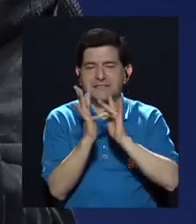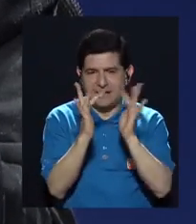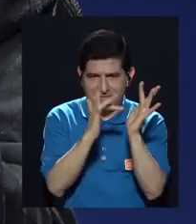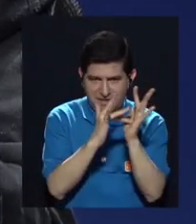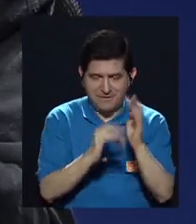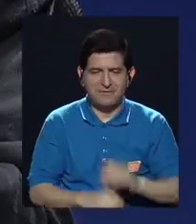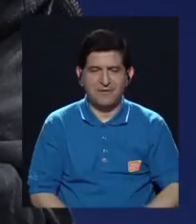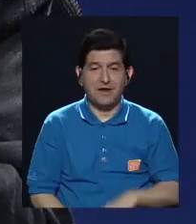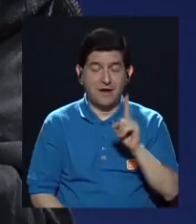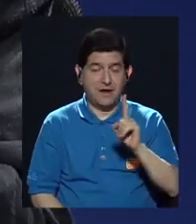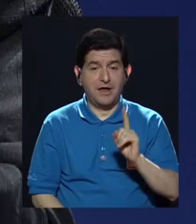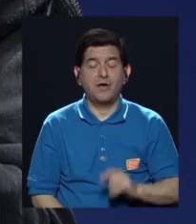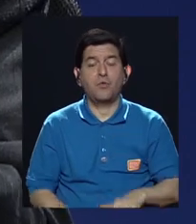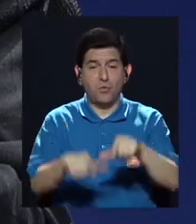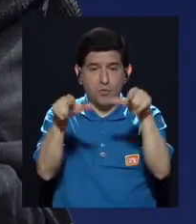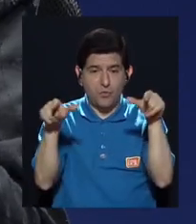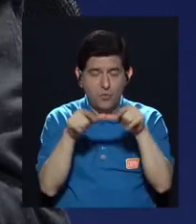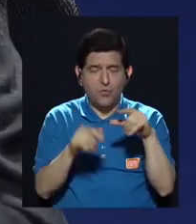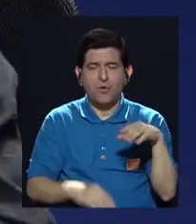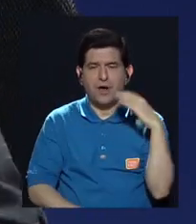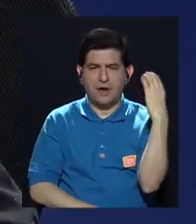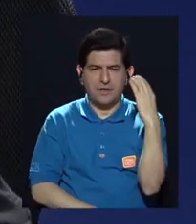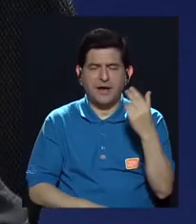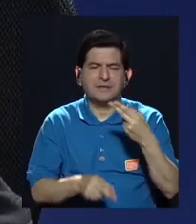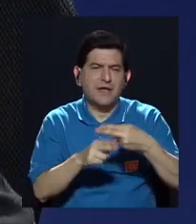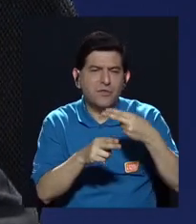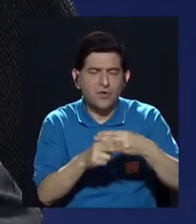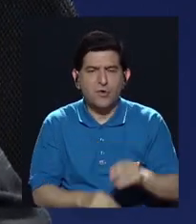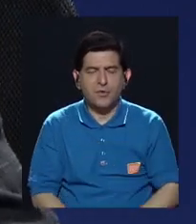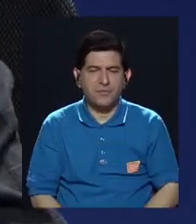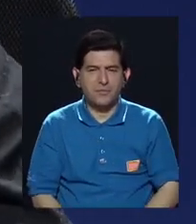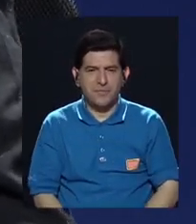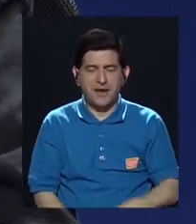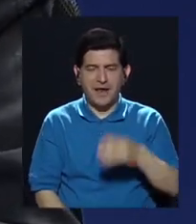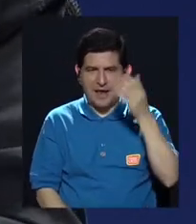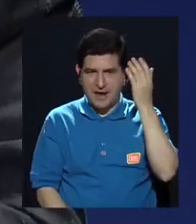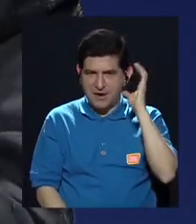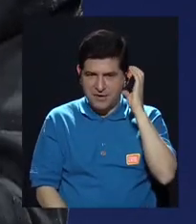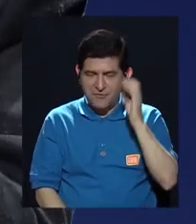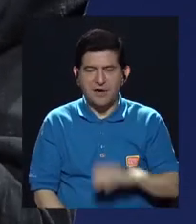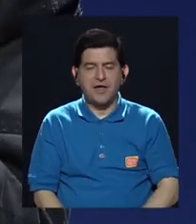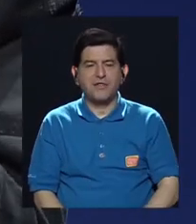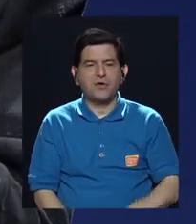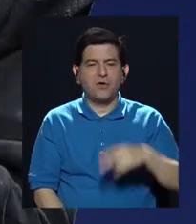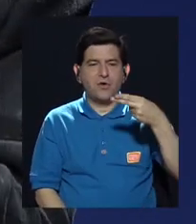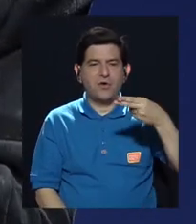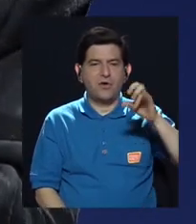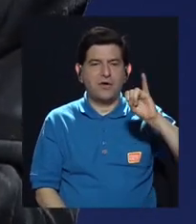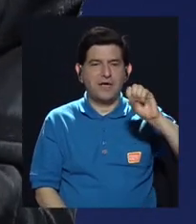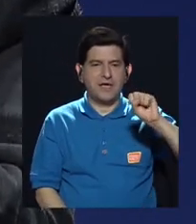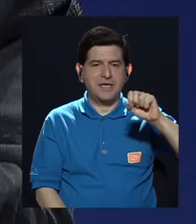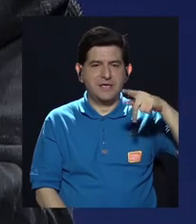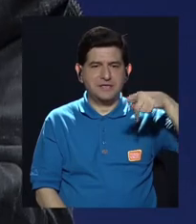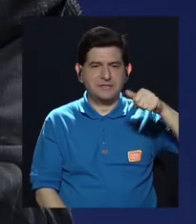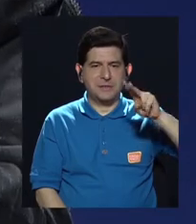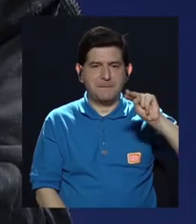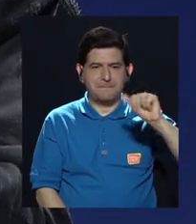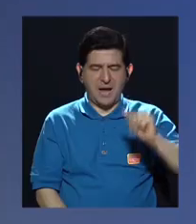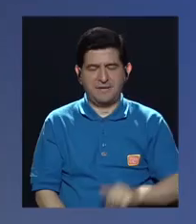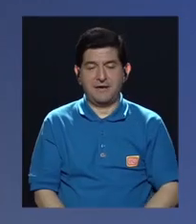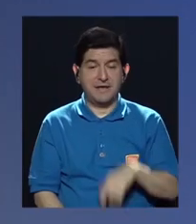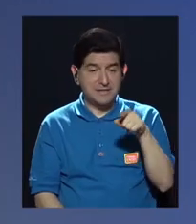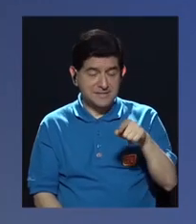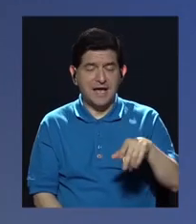perdón, en una estación en Cartago cuyo nombre es Radio Hispana. Eso fue lo que dije, Radio Hispana.